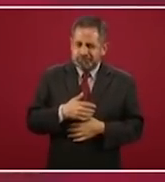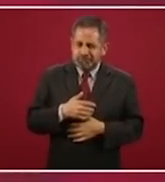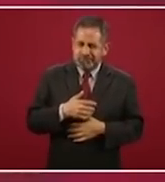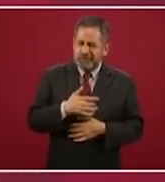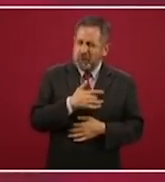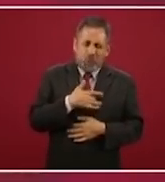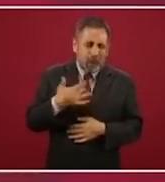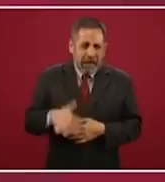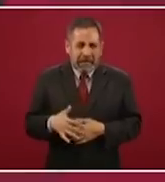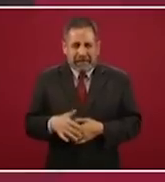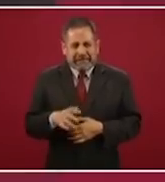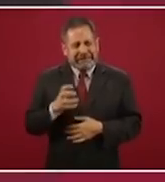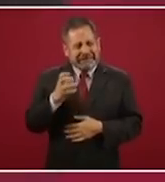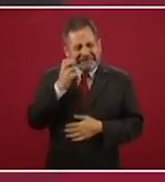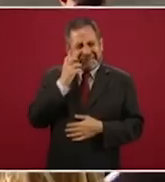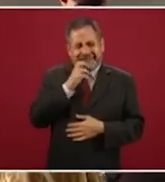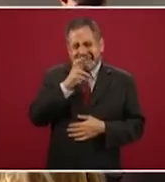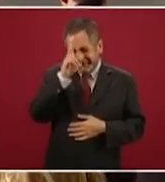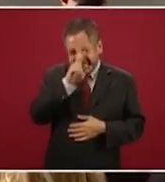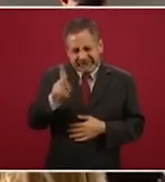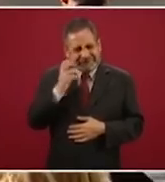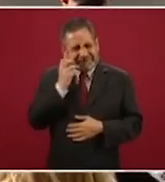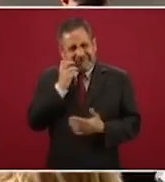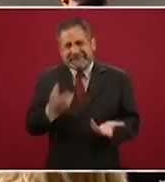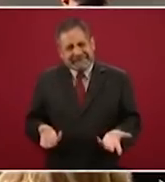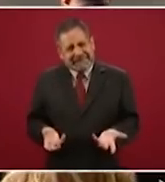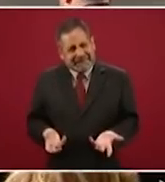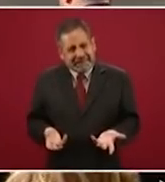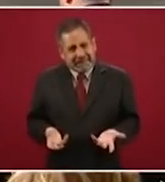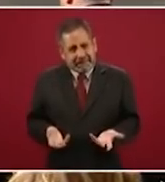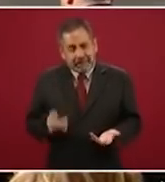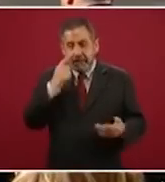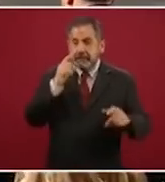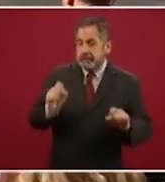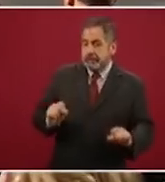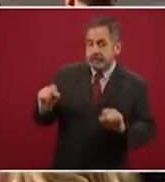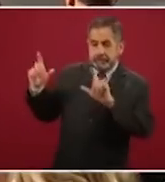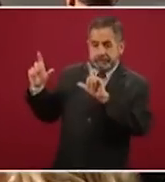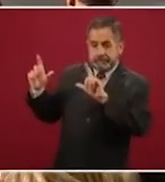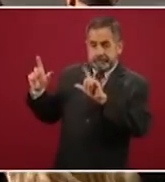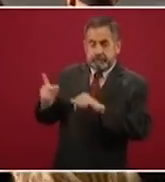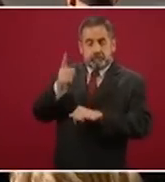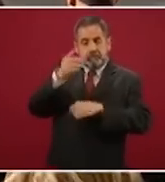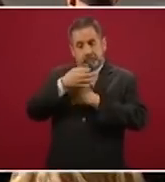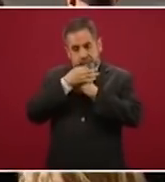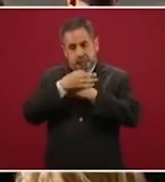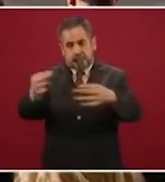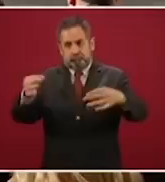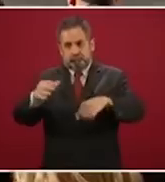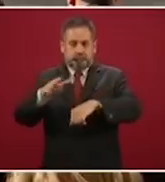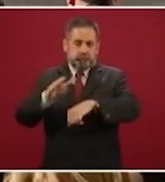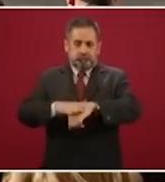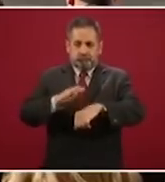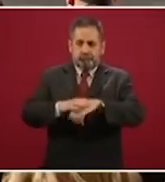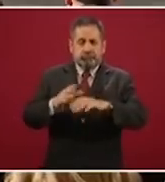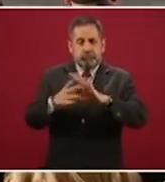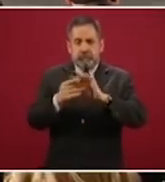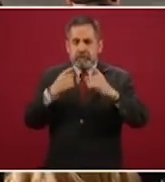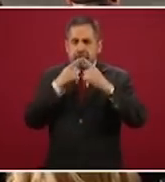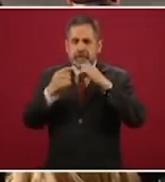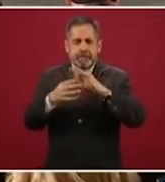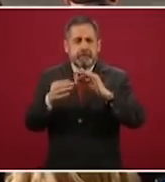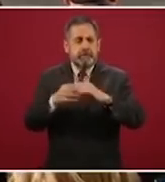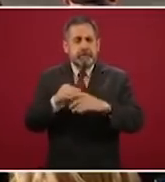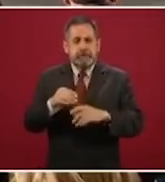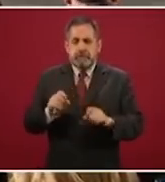realidad. Entonces, les vamos a mostrar un primer mensaje que va a empezar